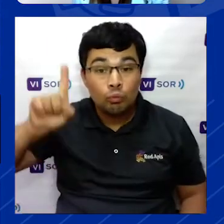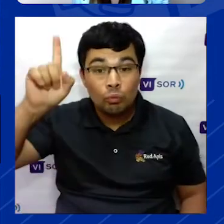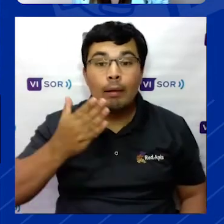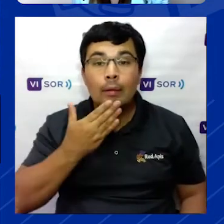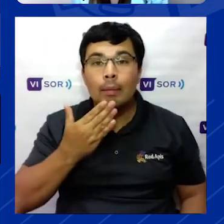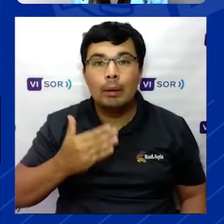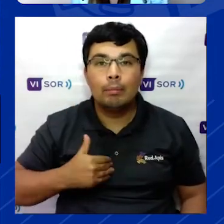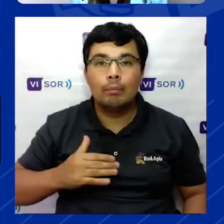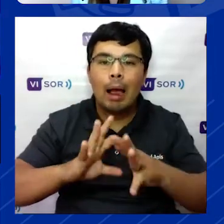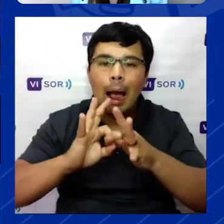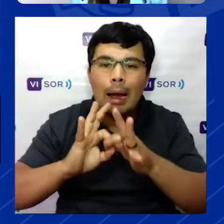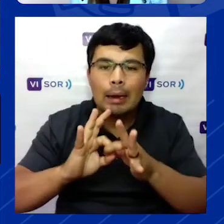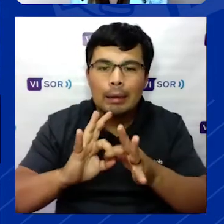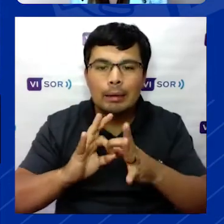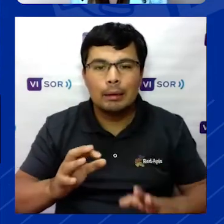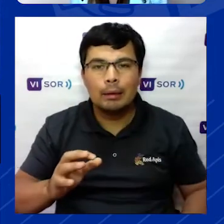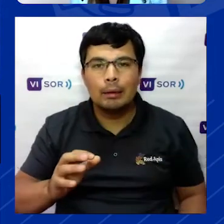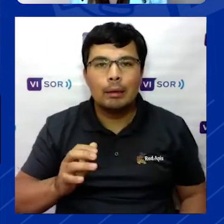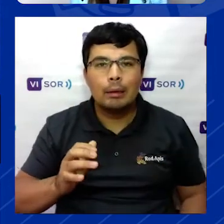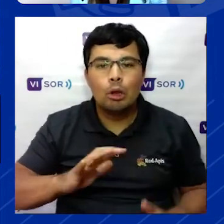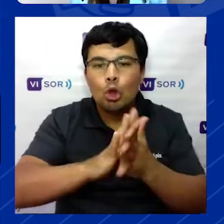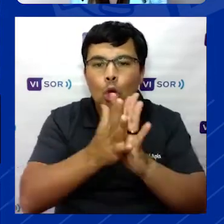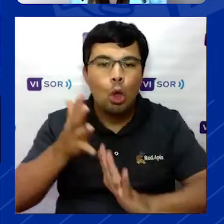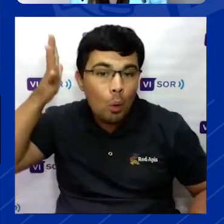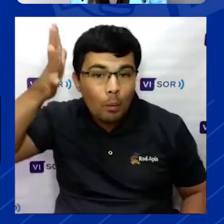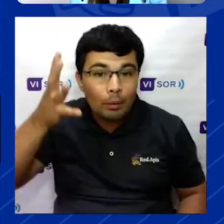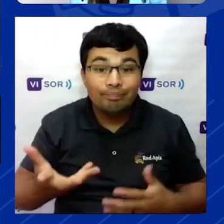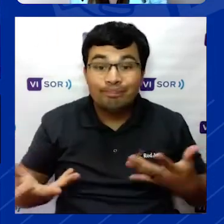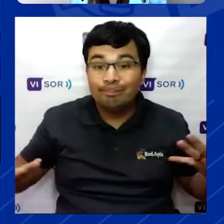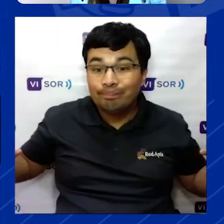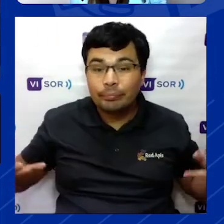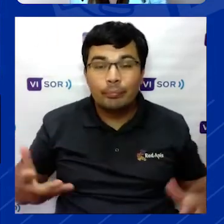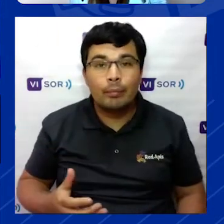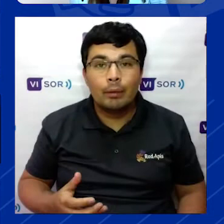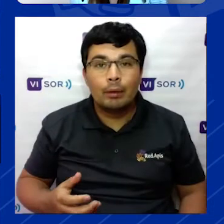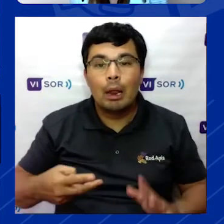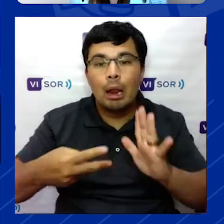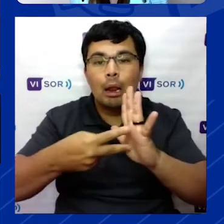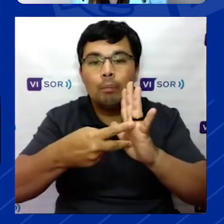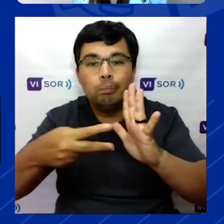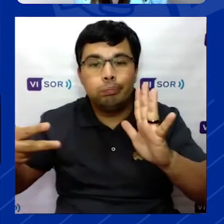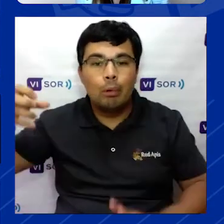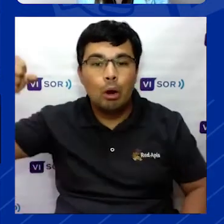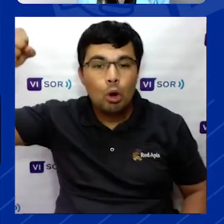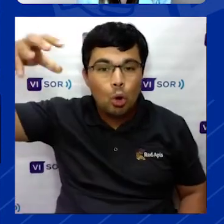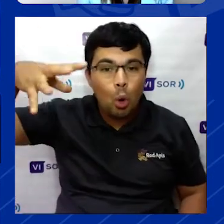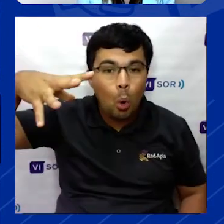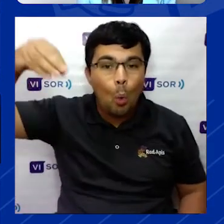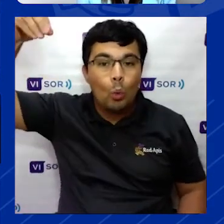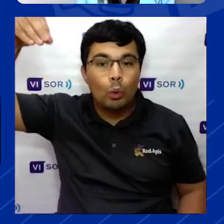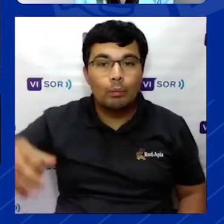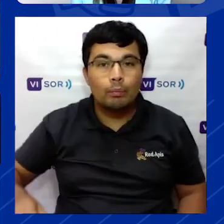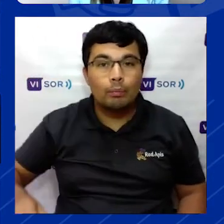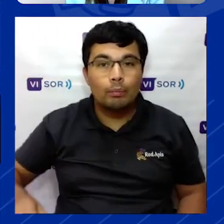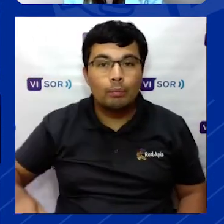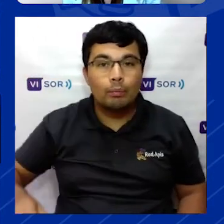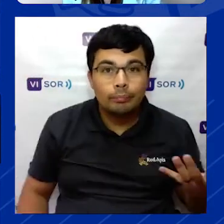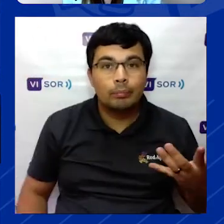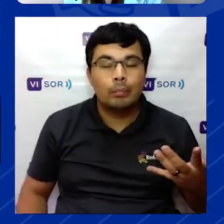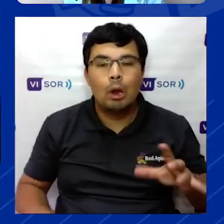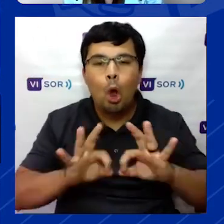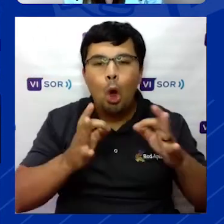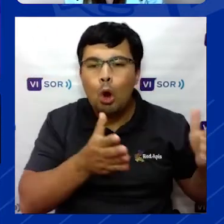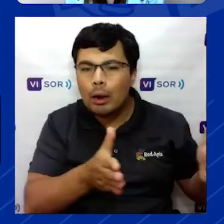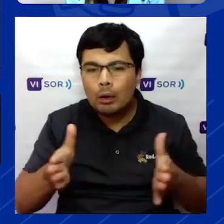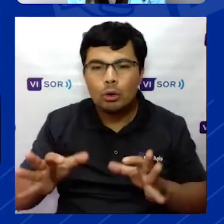quería agradecer todo el webinar, a pesar del corte de luz, porque eso no va más allá de todos nosotros. La organización increíble, muchas